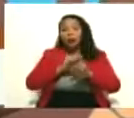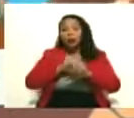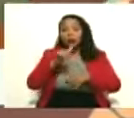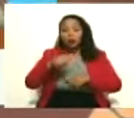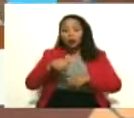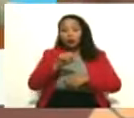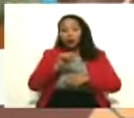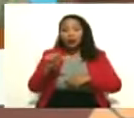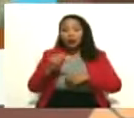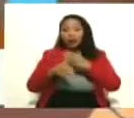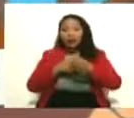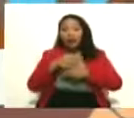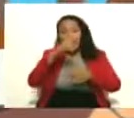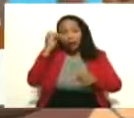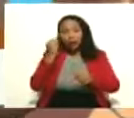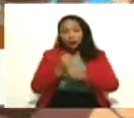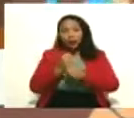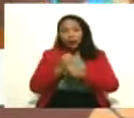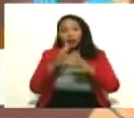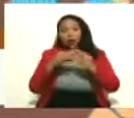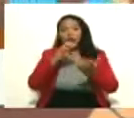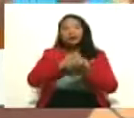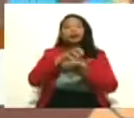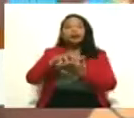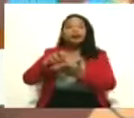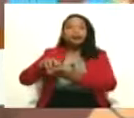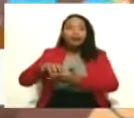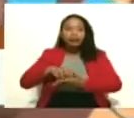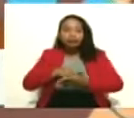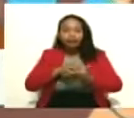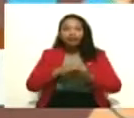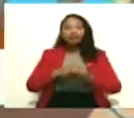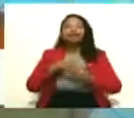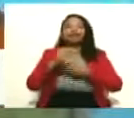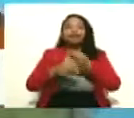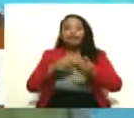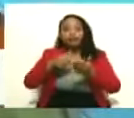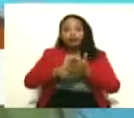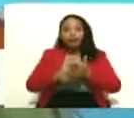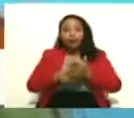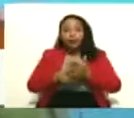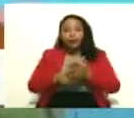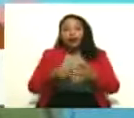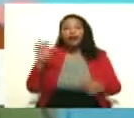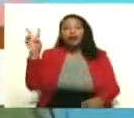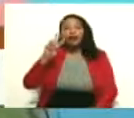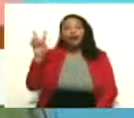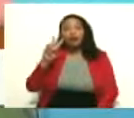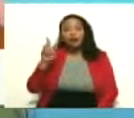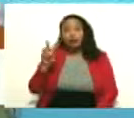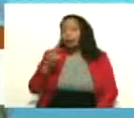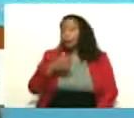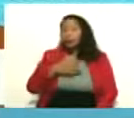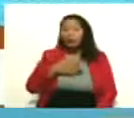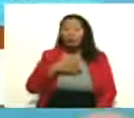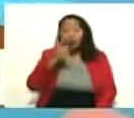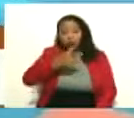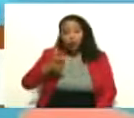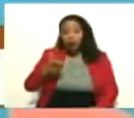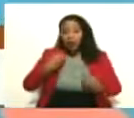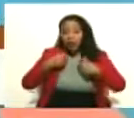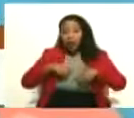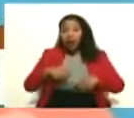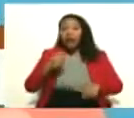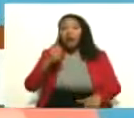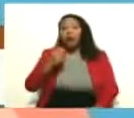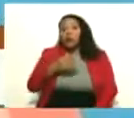haber operativos en todos los estados para sacarse su cédula. No puede faltar ningún venezolano. El domingo tenemos una cita